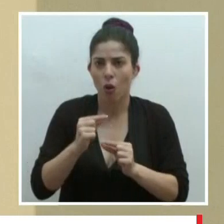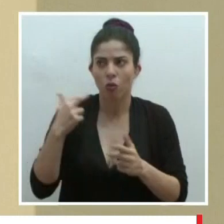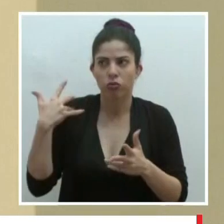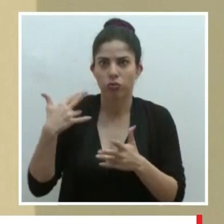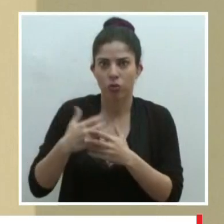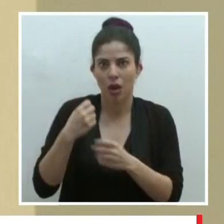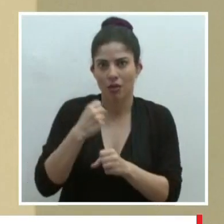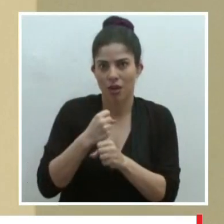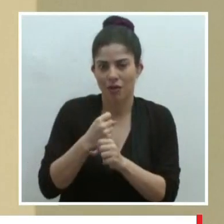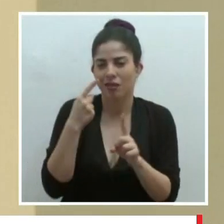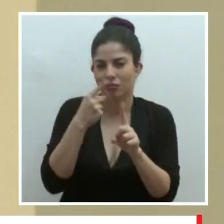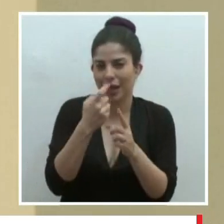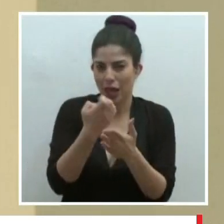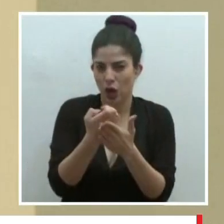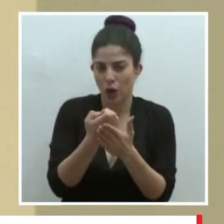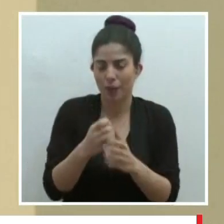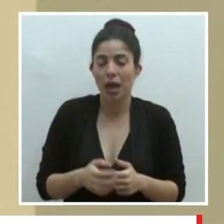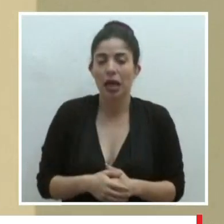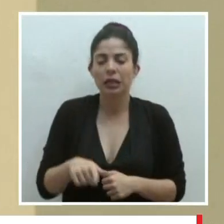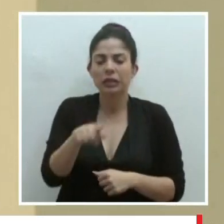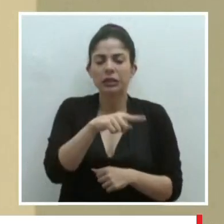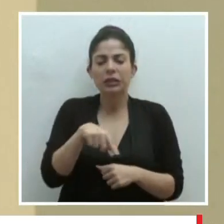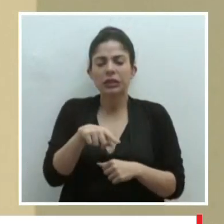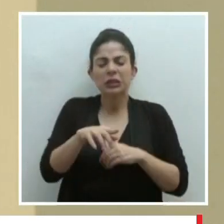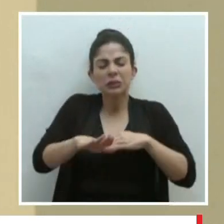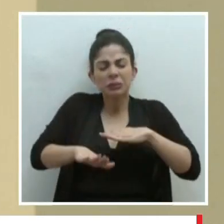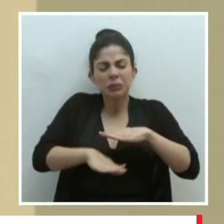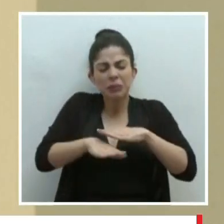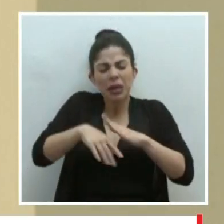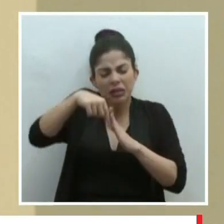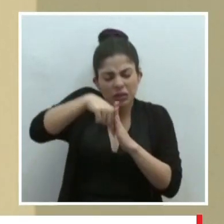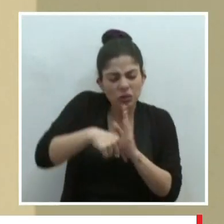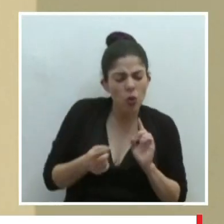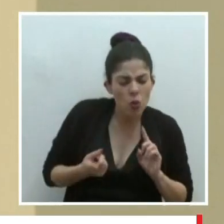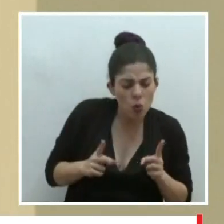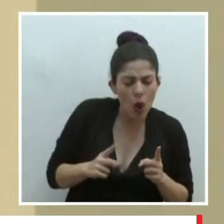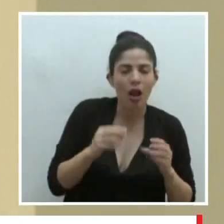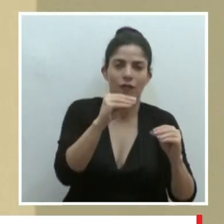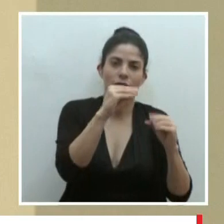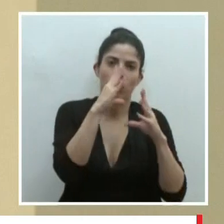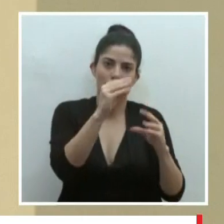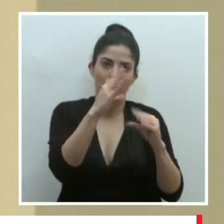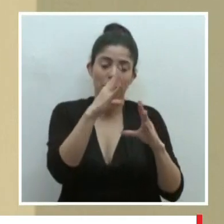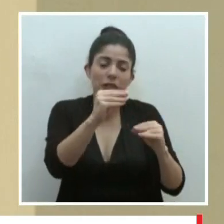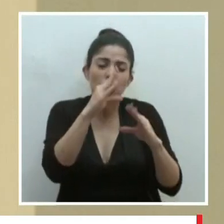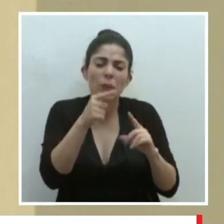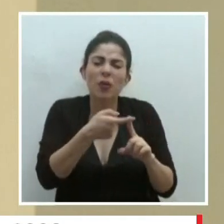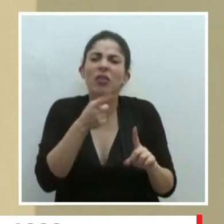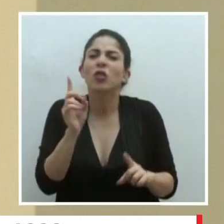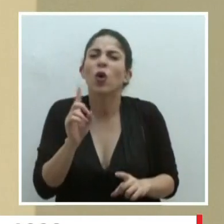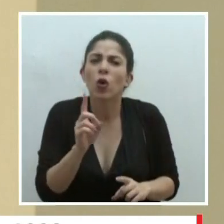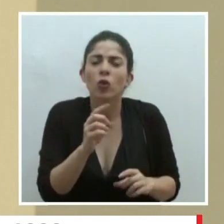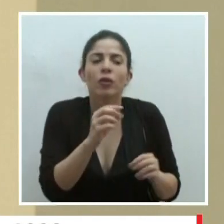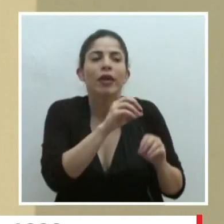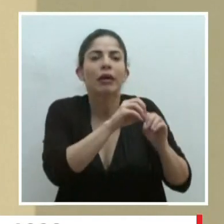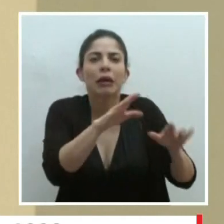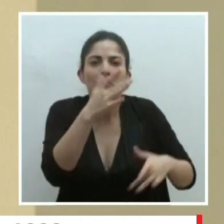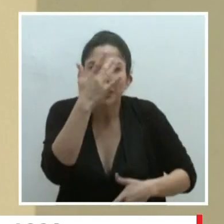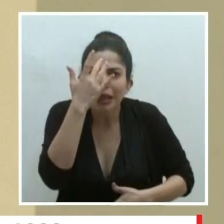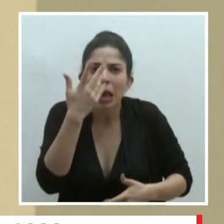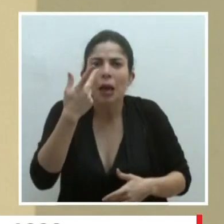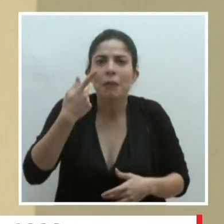términos económicos y que se fundamenta fuertemente en lo que son los datos epidemiológicos, datos de riesgo